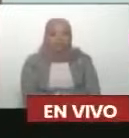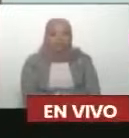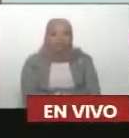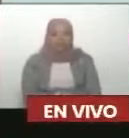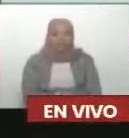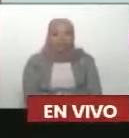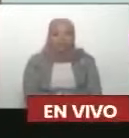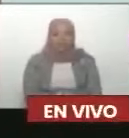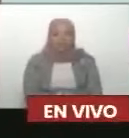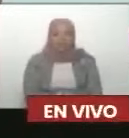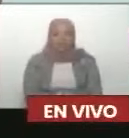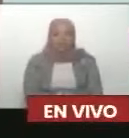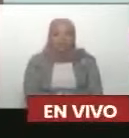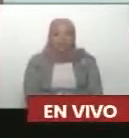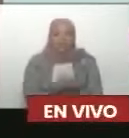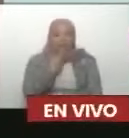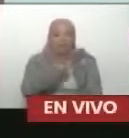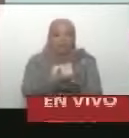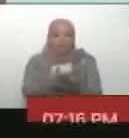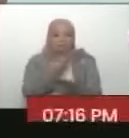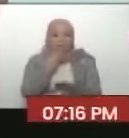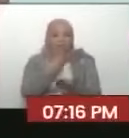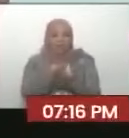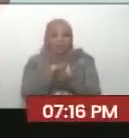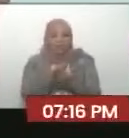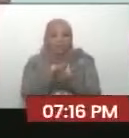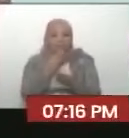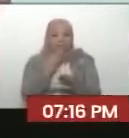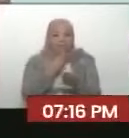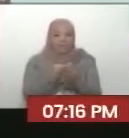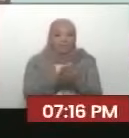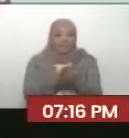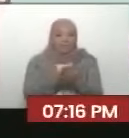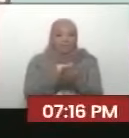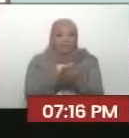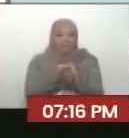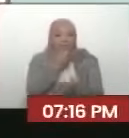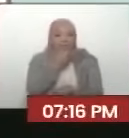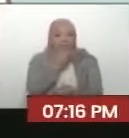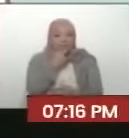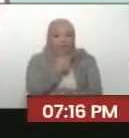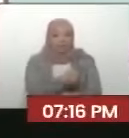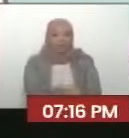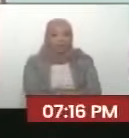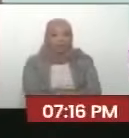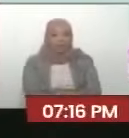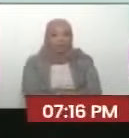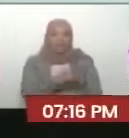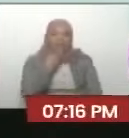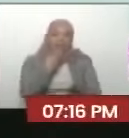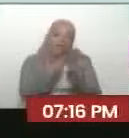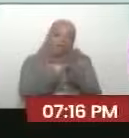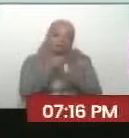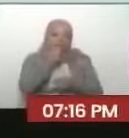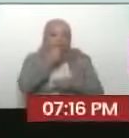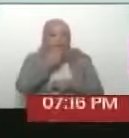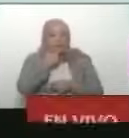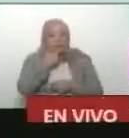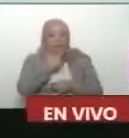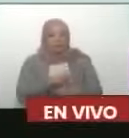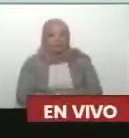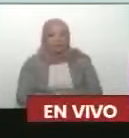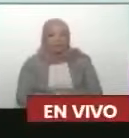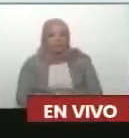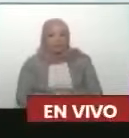Gracias, Yulimar. Gracias, un abrazo, vale. Pónchale, qué bonita, Yulimar. Gracias. Bueno, imagínense